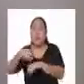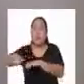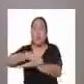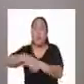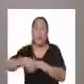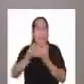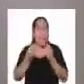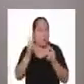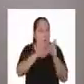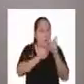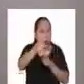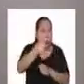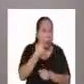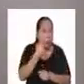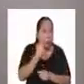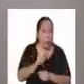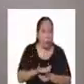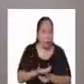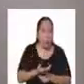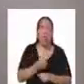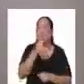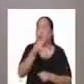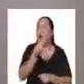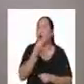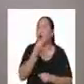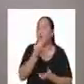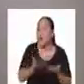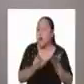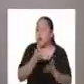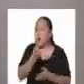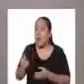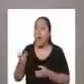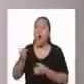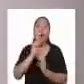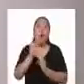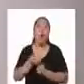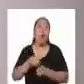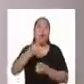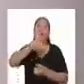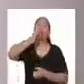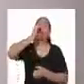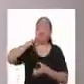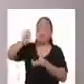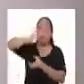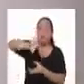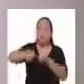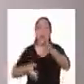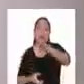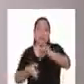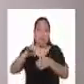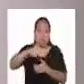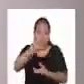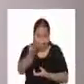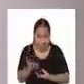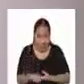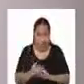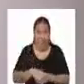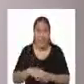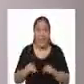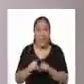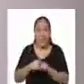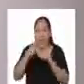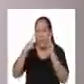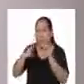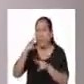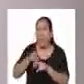muchos y muchos de ustedes han comido alguna vez un combinado o un emoliente, ¿no? Seguro también has podido notar los casos exitosos donde